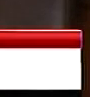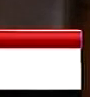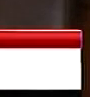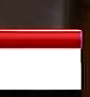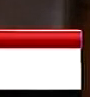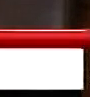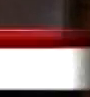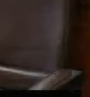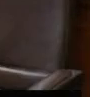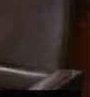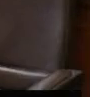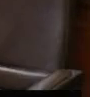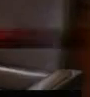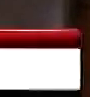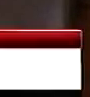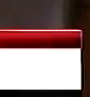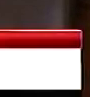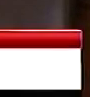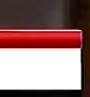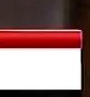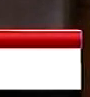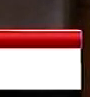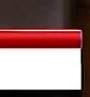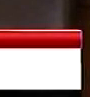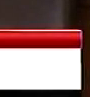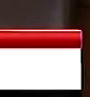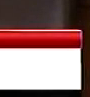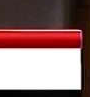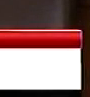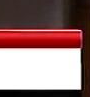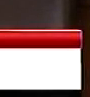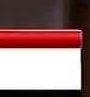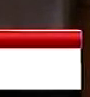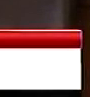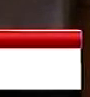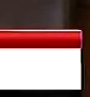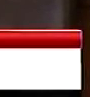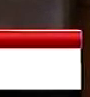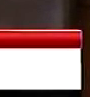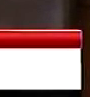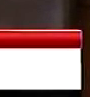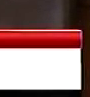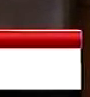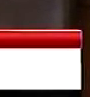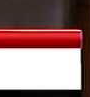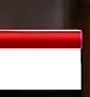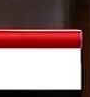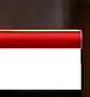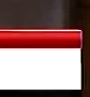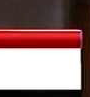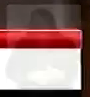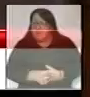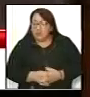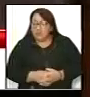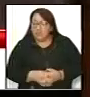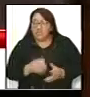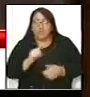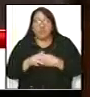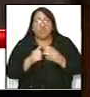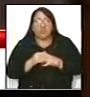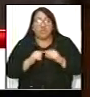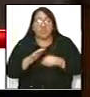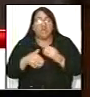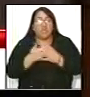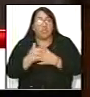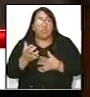democrática, interfiriendo en su desarrollo social por un interés de seguir en un modelo fracasado, seguir